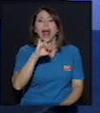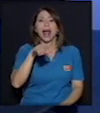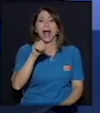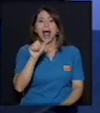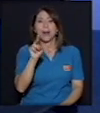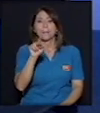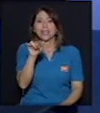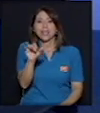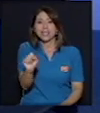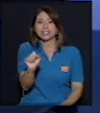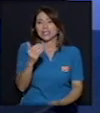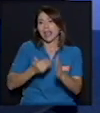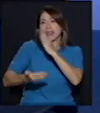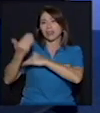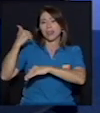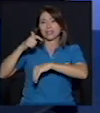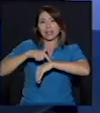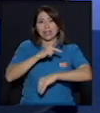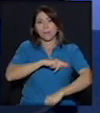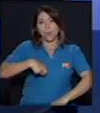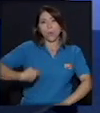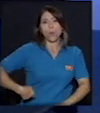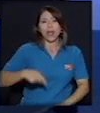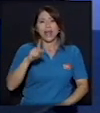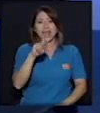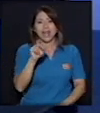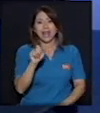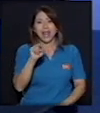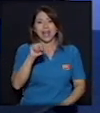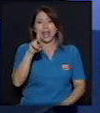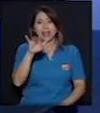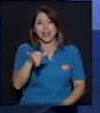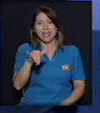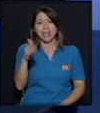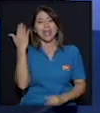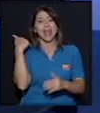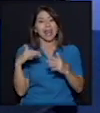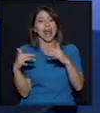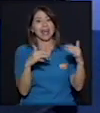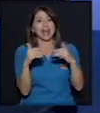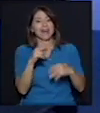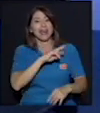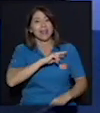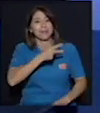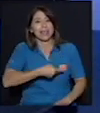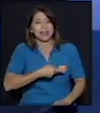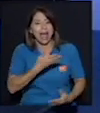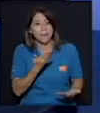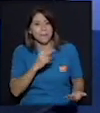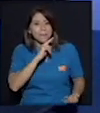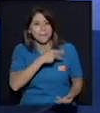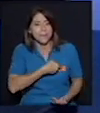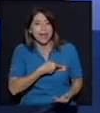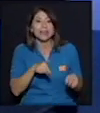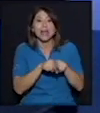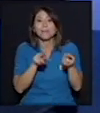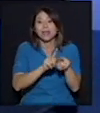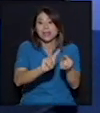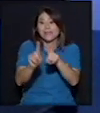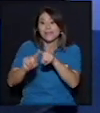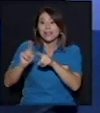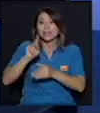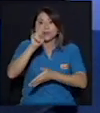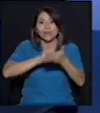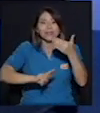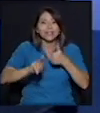Kennedy en la guerra de Vietnam, los del Eastern Establishment, que llaman de las universidades, de Harvard, de Yale,